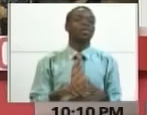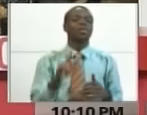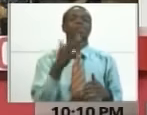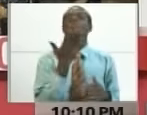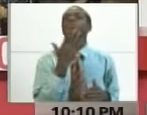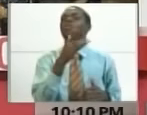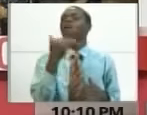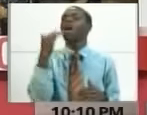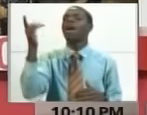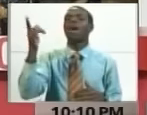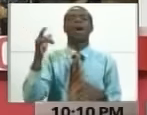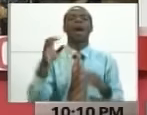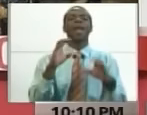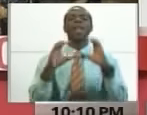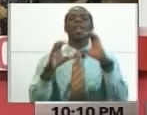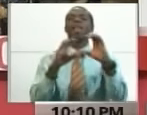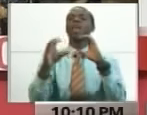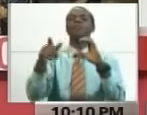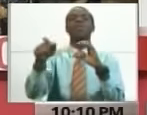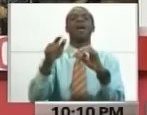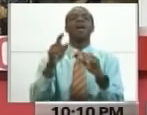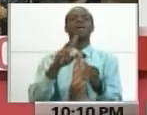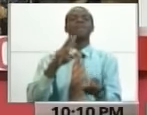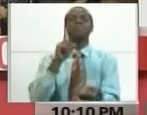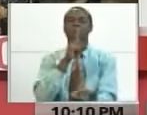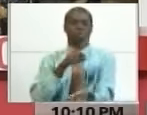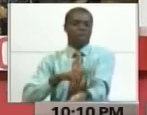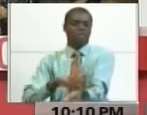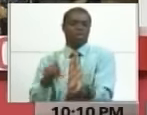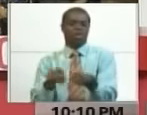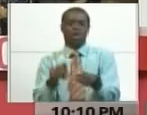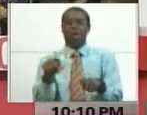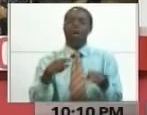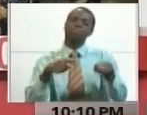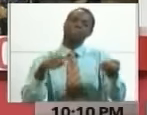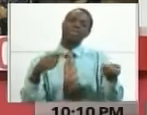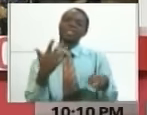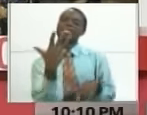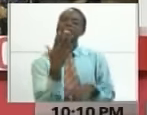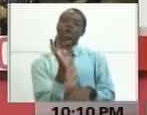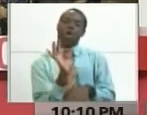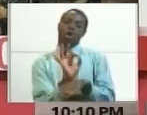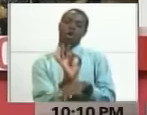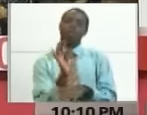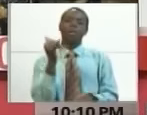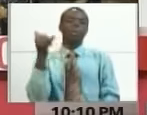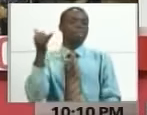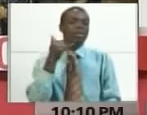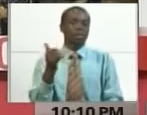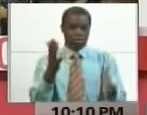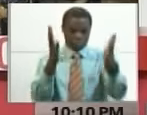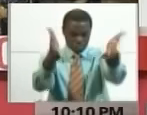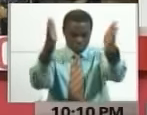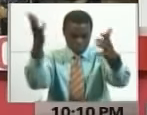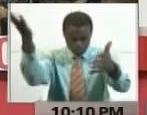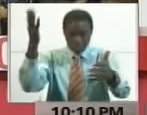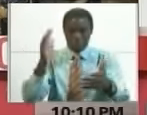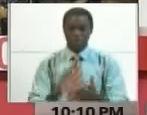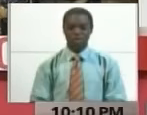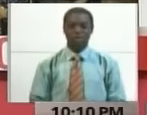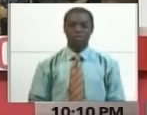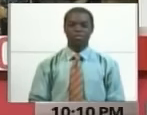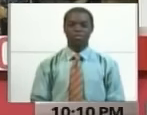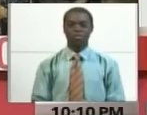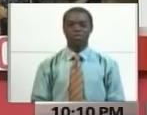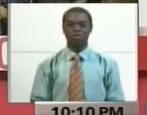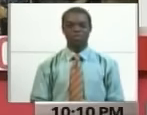comunicólogo Víctor. Tenemos un delay de unos 5 segundos, pero tenemos una llamada. Adelante.